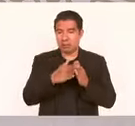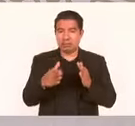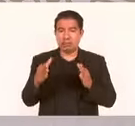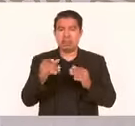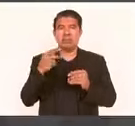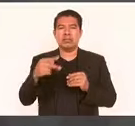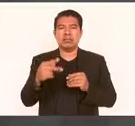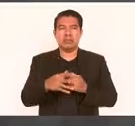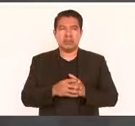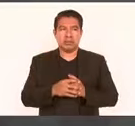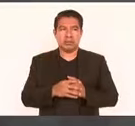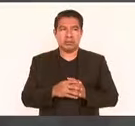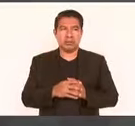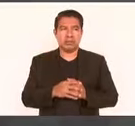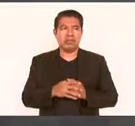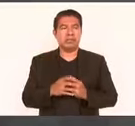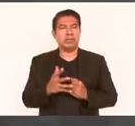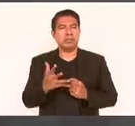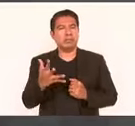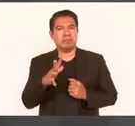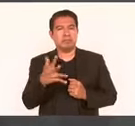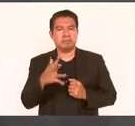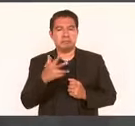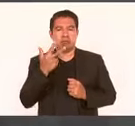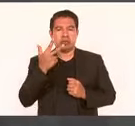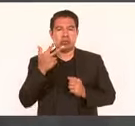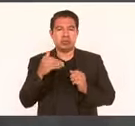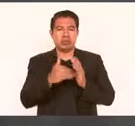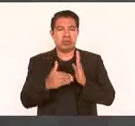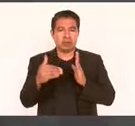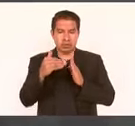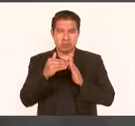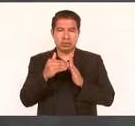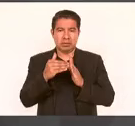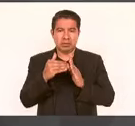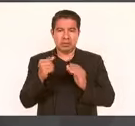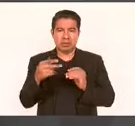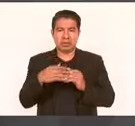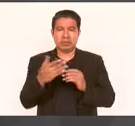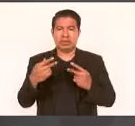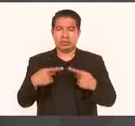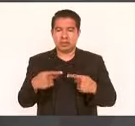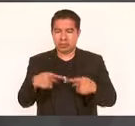tenían alrededor de 8 millones de habitantes.